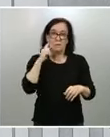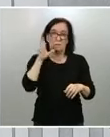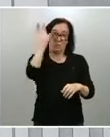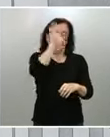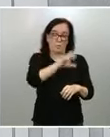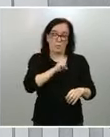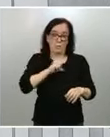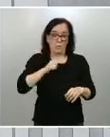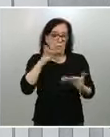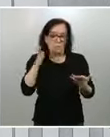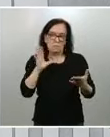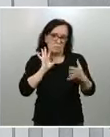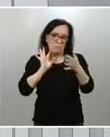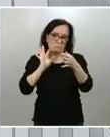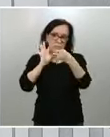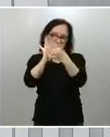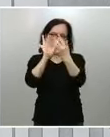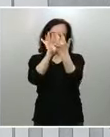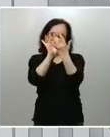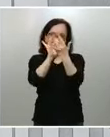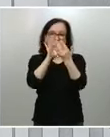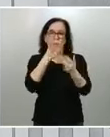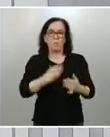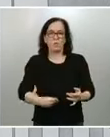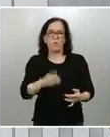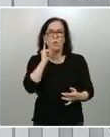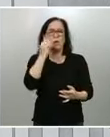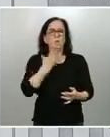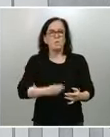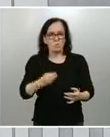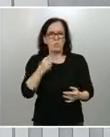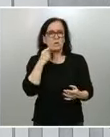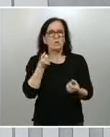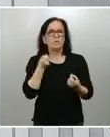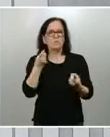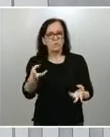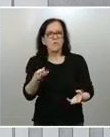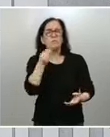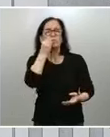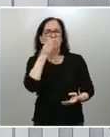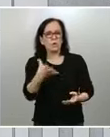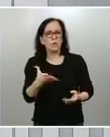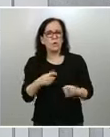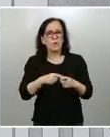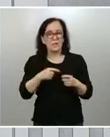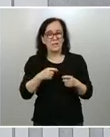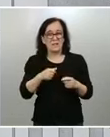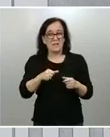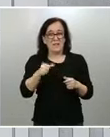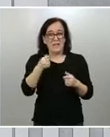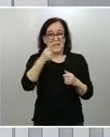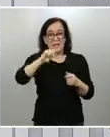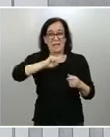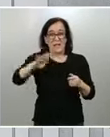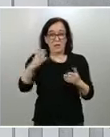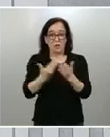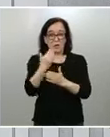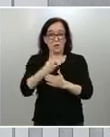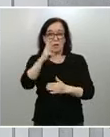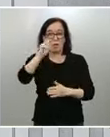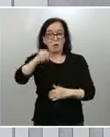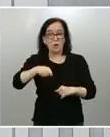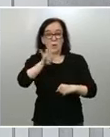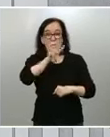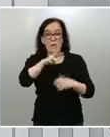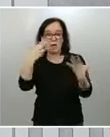murcia por tanto efectivamente murcia tiene unos datos buenos tiene una incidencia acumulada en los últimos 14 días de 3,48 casos por cada